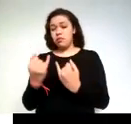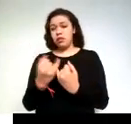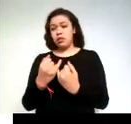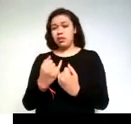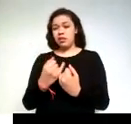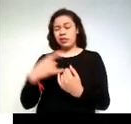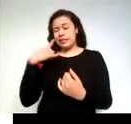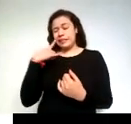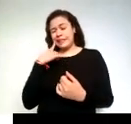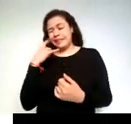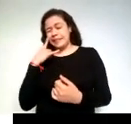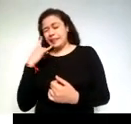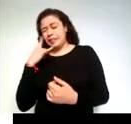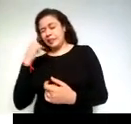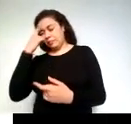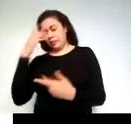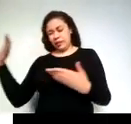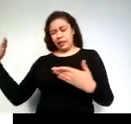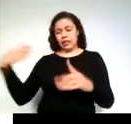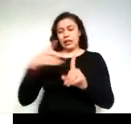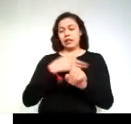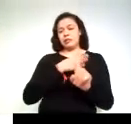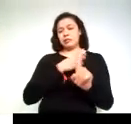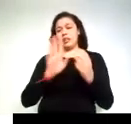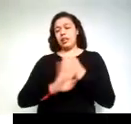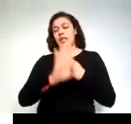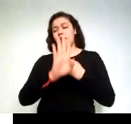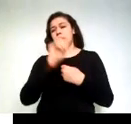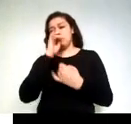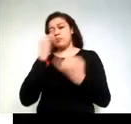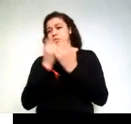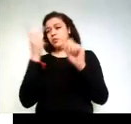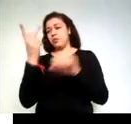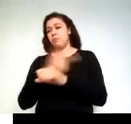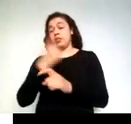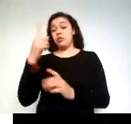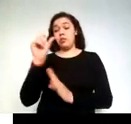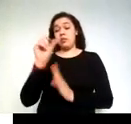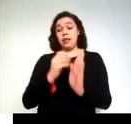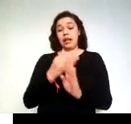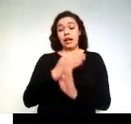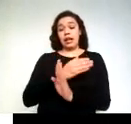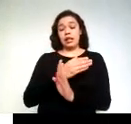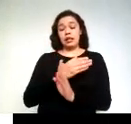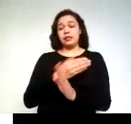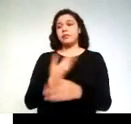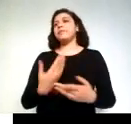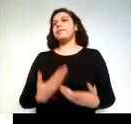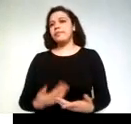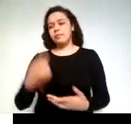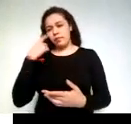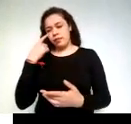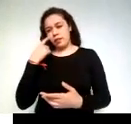evitar circunstancias parecidas o asociadas al acontecimiento durante el último mes. Y también, o sea, nos dice, se